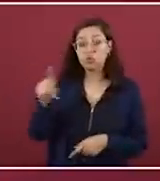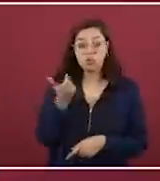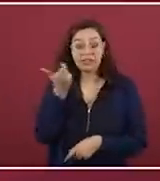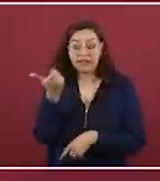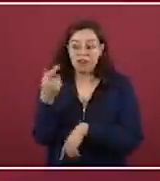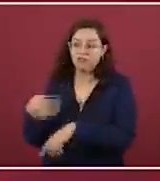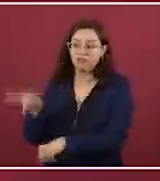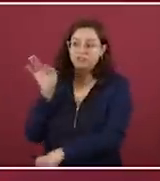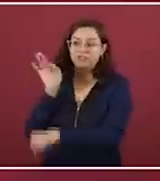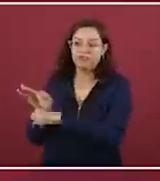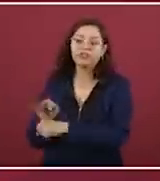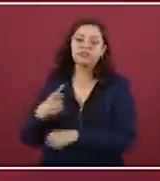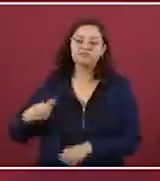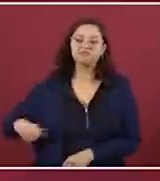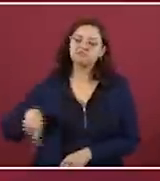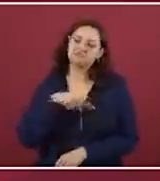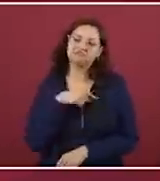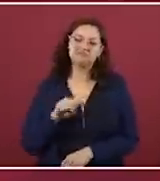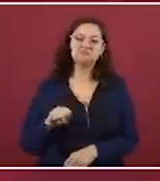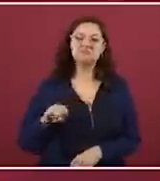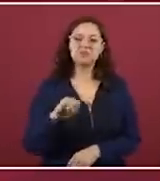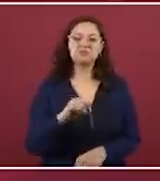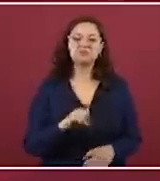vamos a actuar.